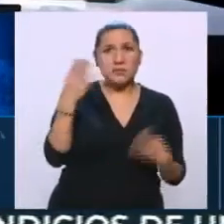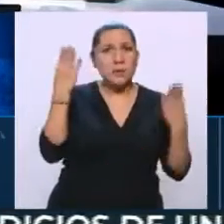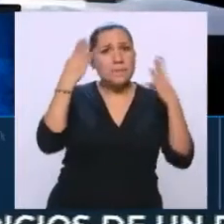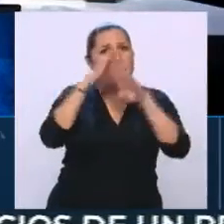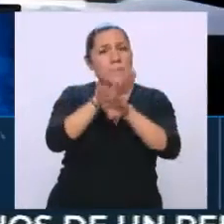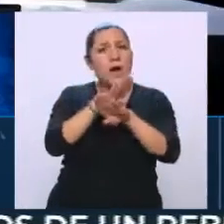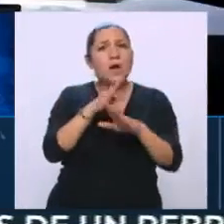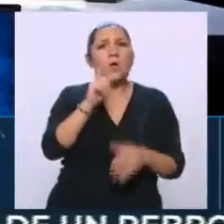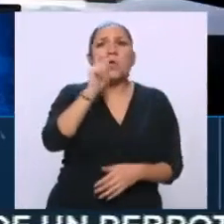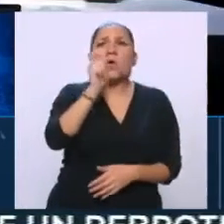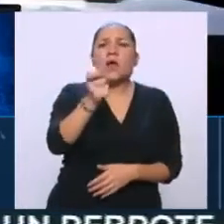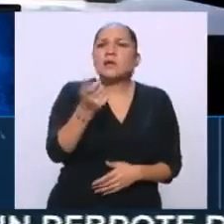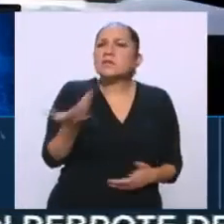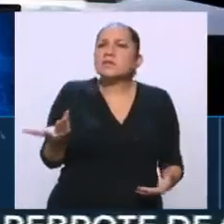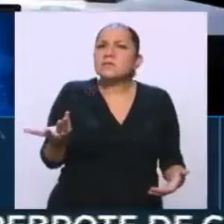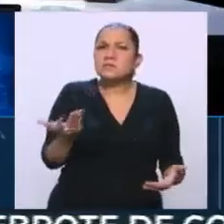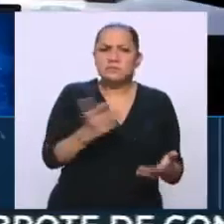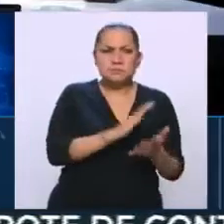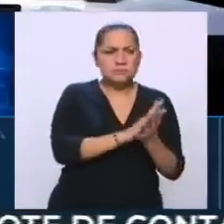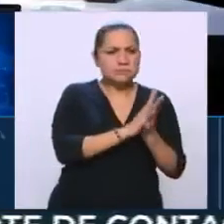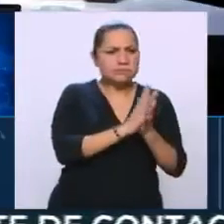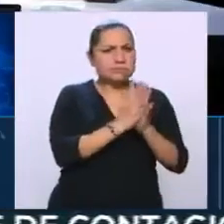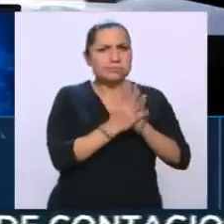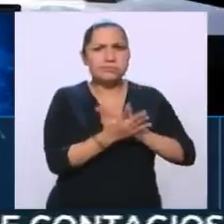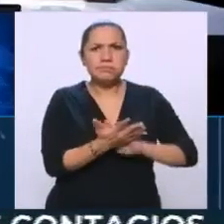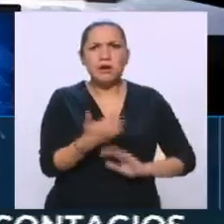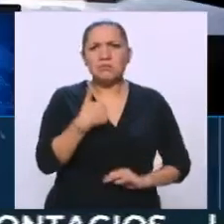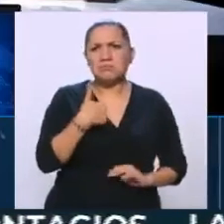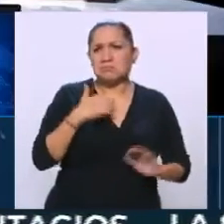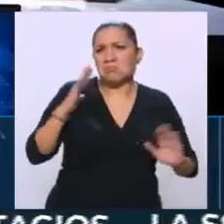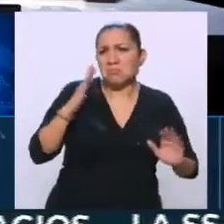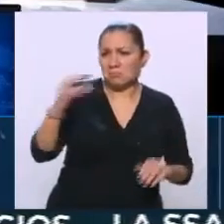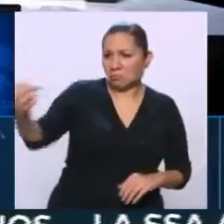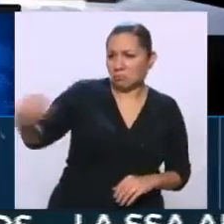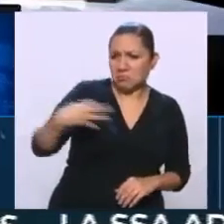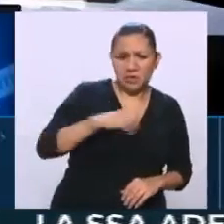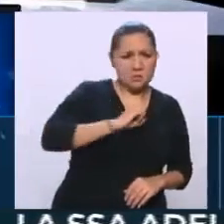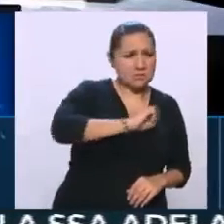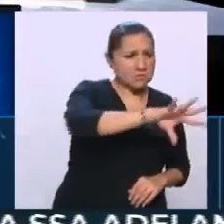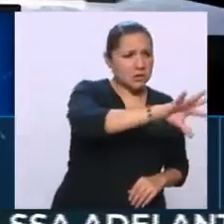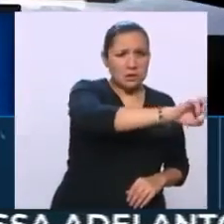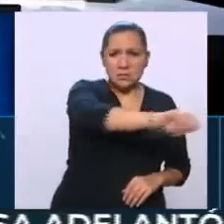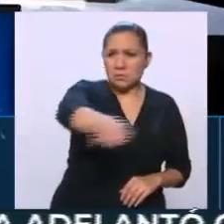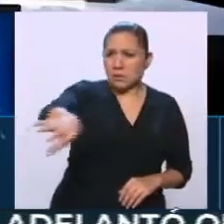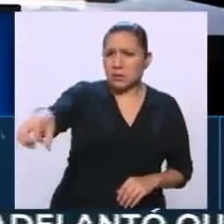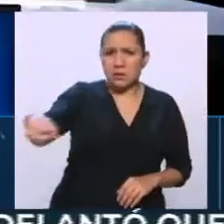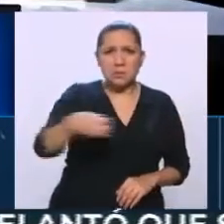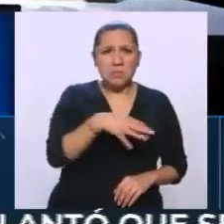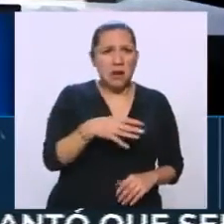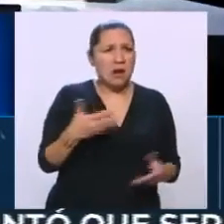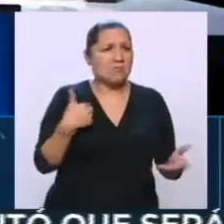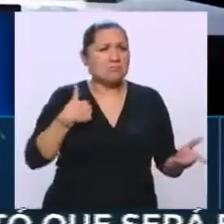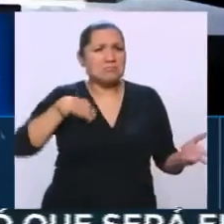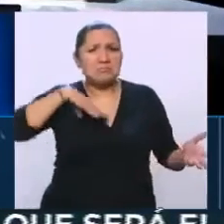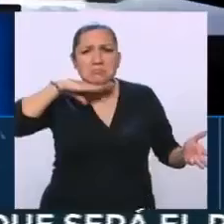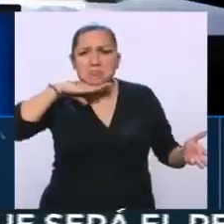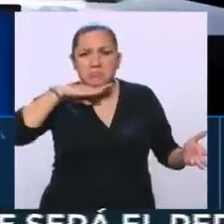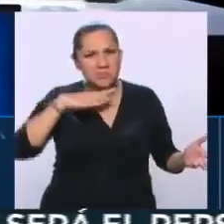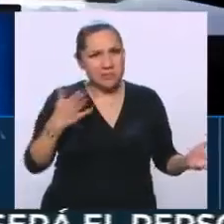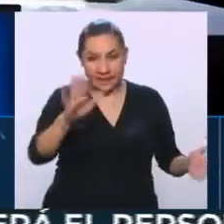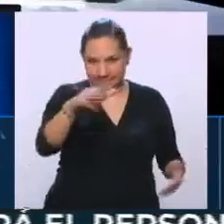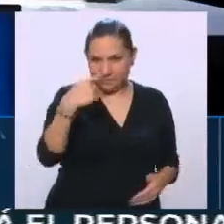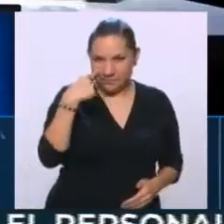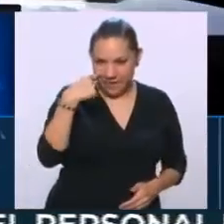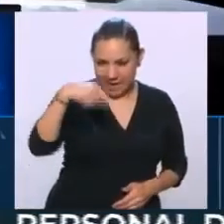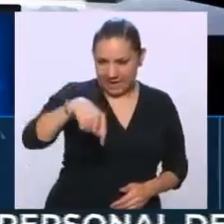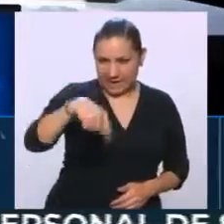de los instrumentos más importantes para llevar a cabo actividades criminales. Fíjense, les voy a decir cómo lavaron dinero en México. Uno de los